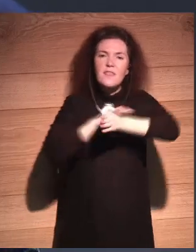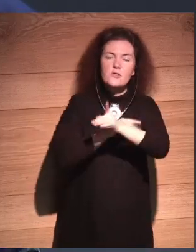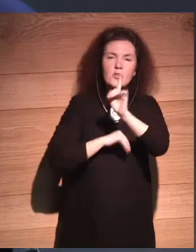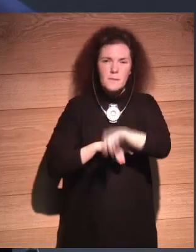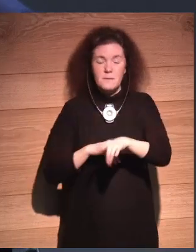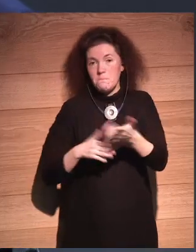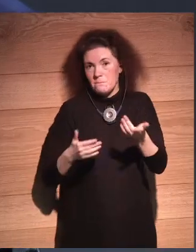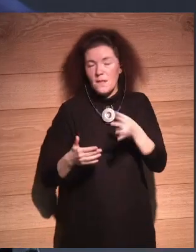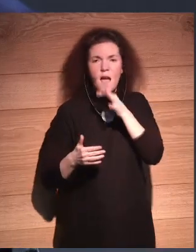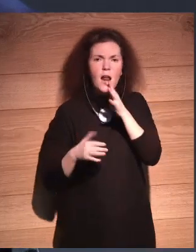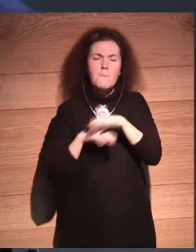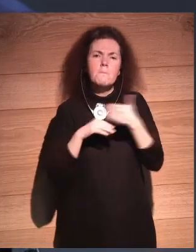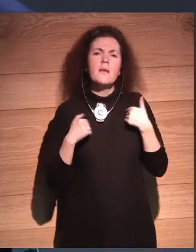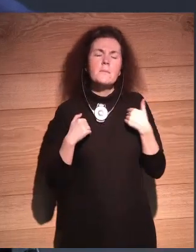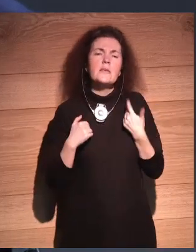también es un